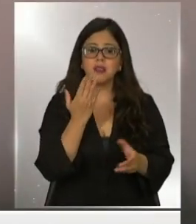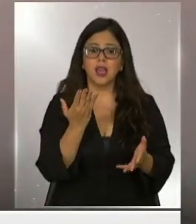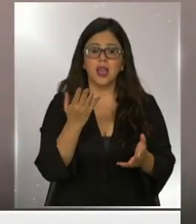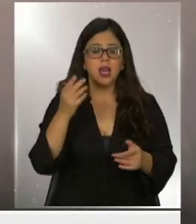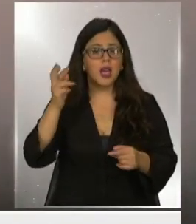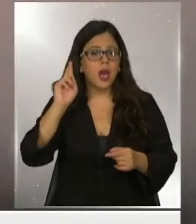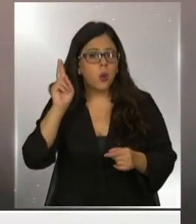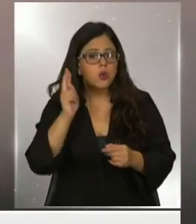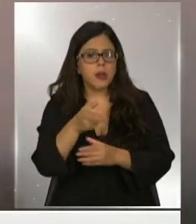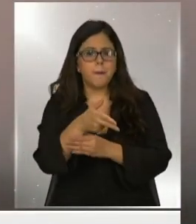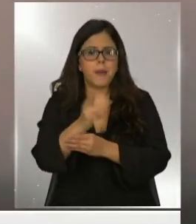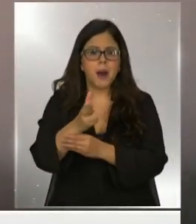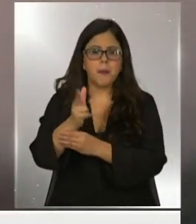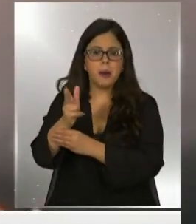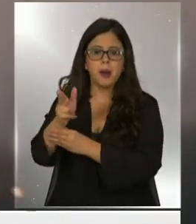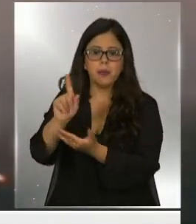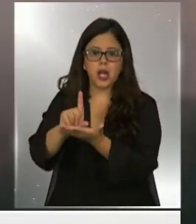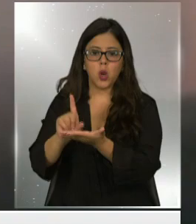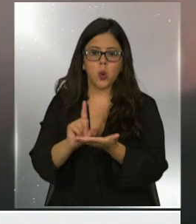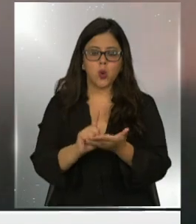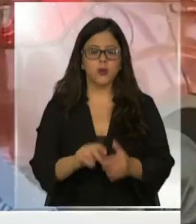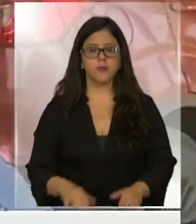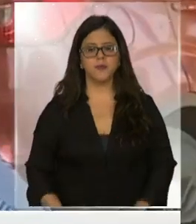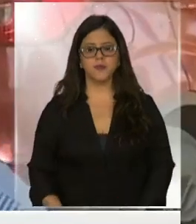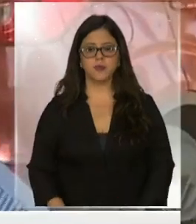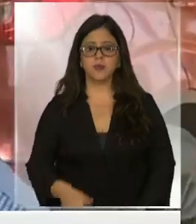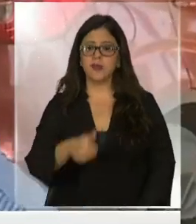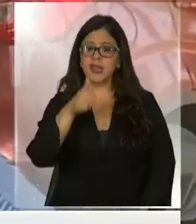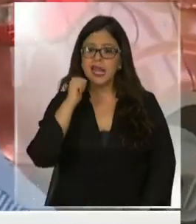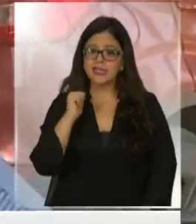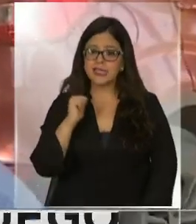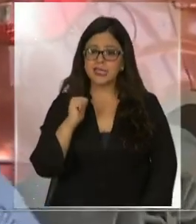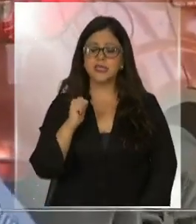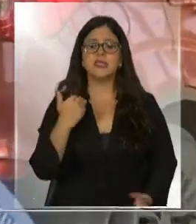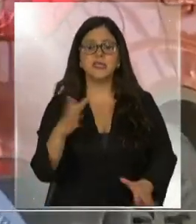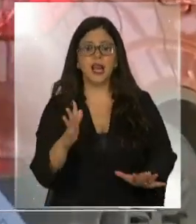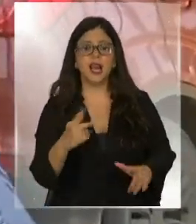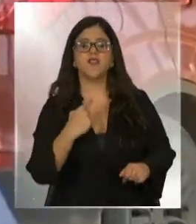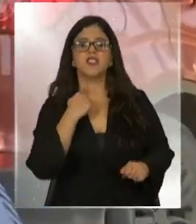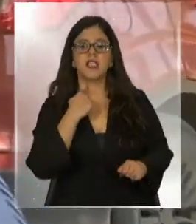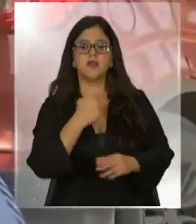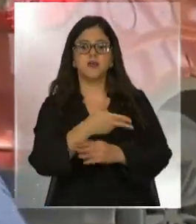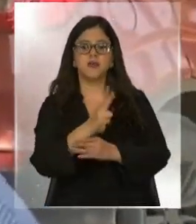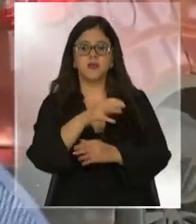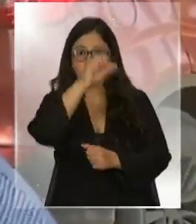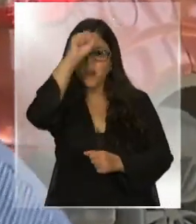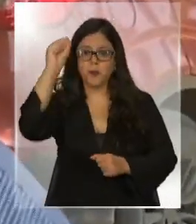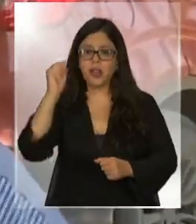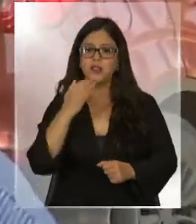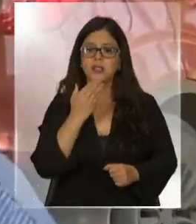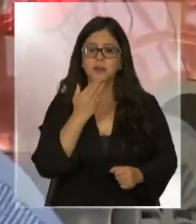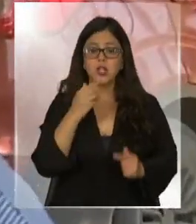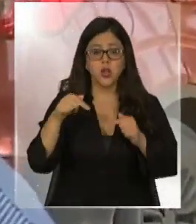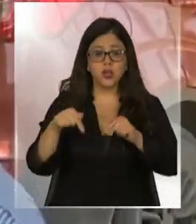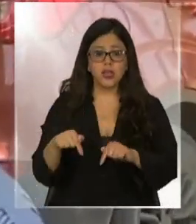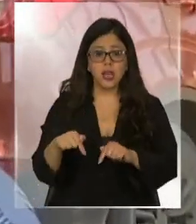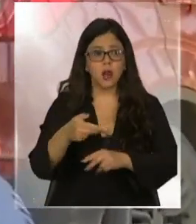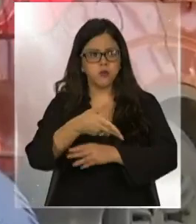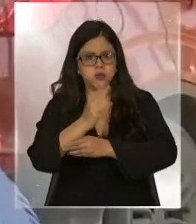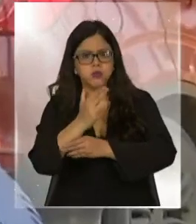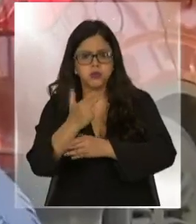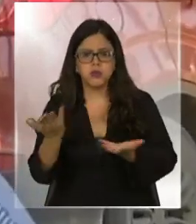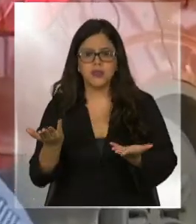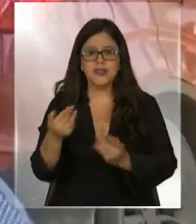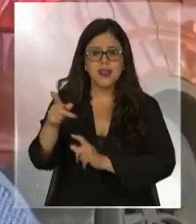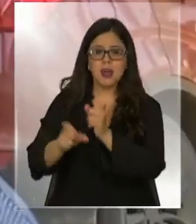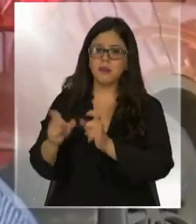disparos en estos lugares. En el día de ayer fueron atacados por disparos nuestros bomberos y hoy día también estaban disparando. O sea, la gente